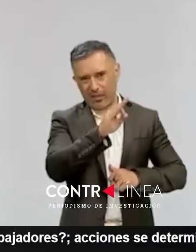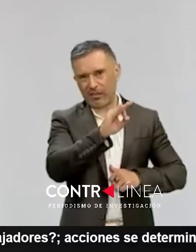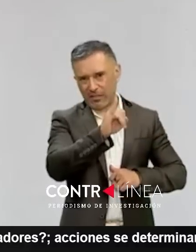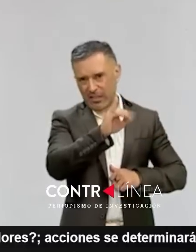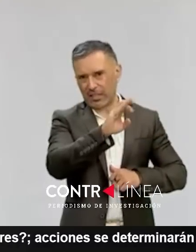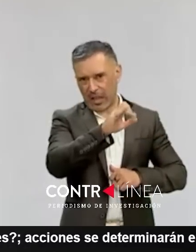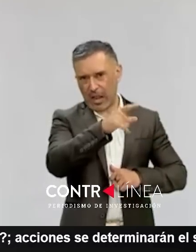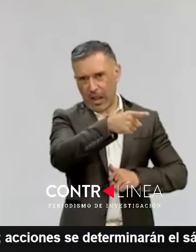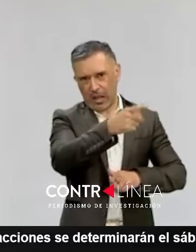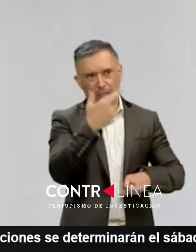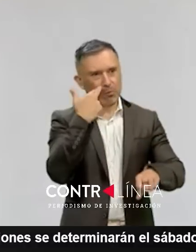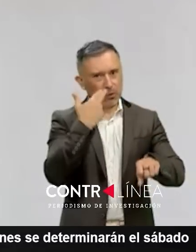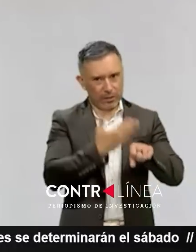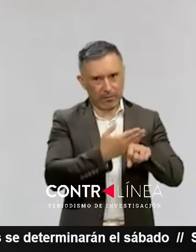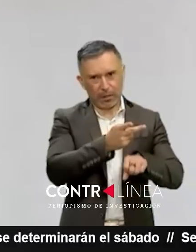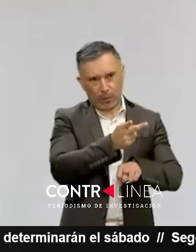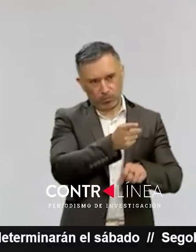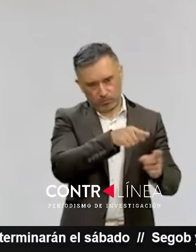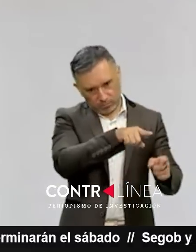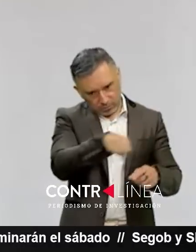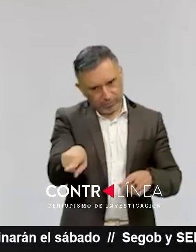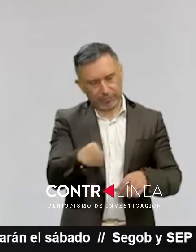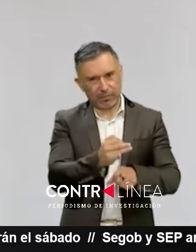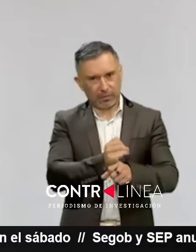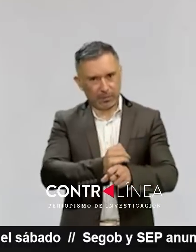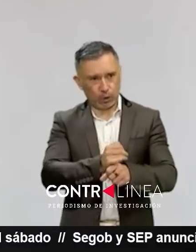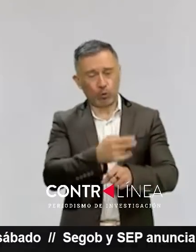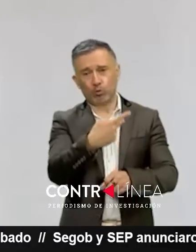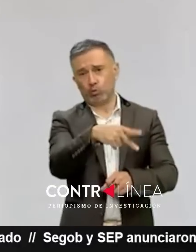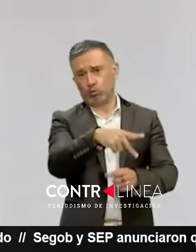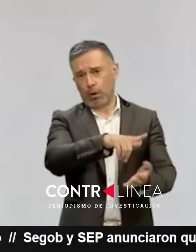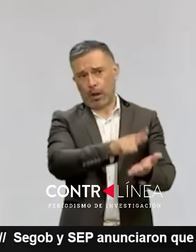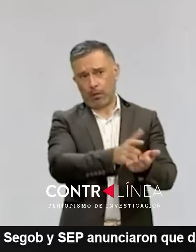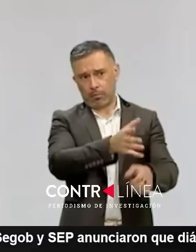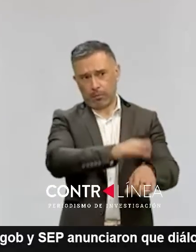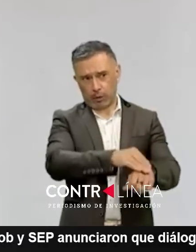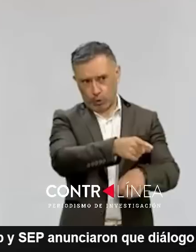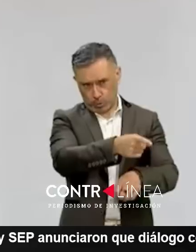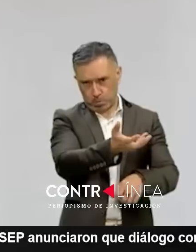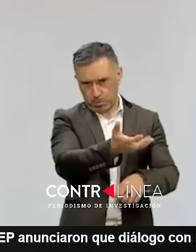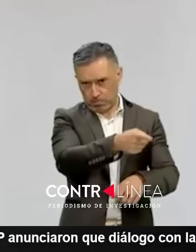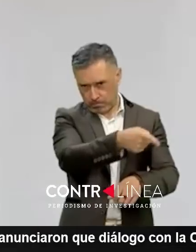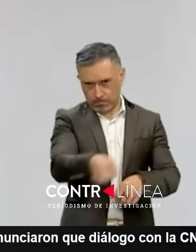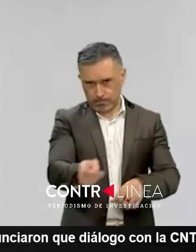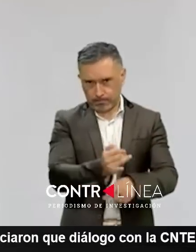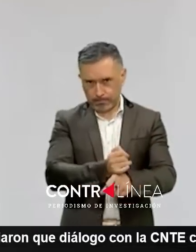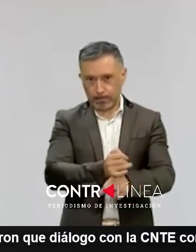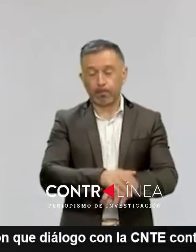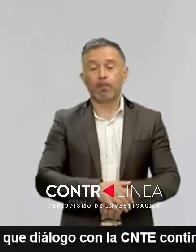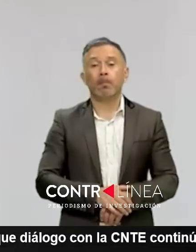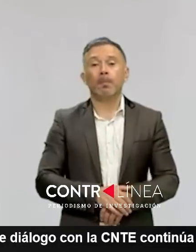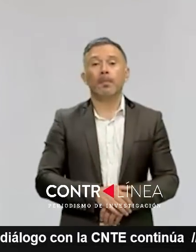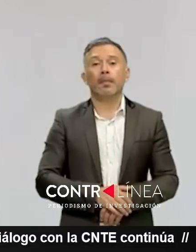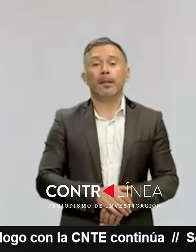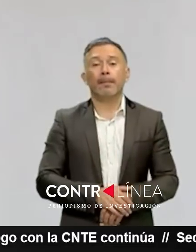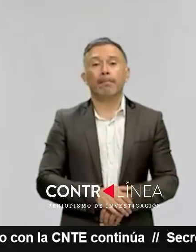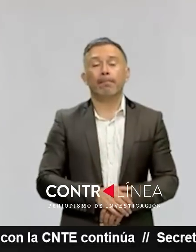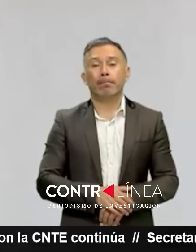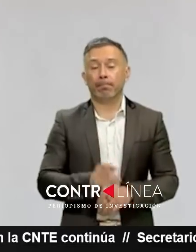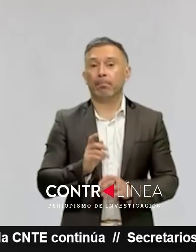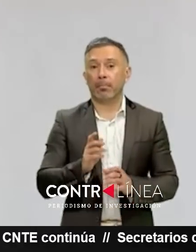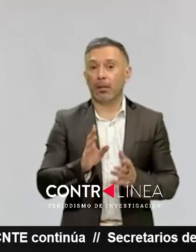cabo estas investigaciones desde sus propias atribuciones. Toda vez que tendremos un